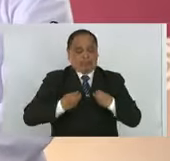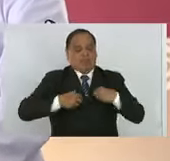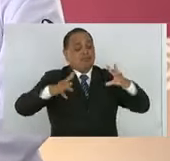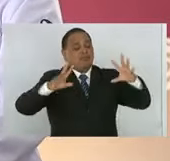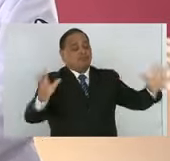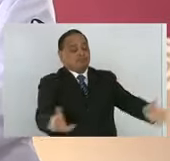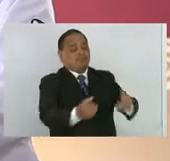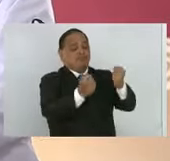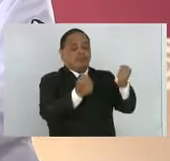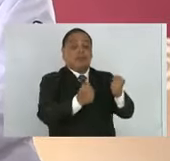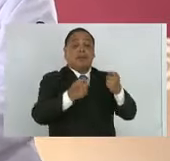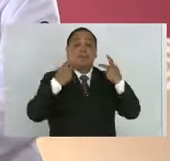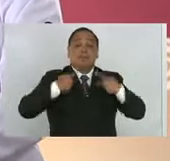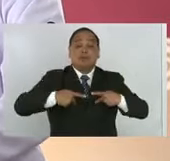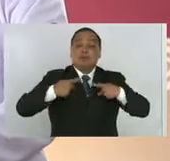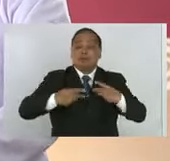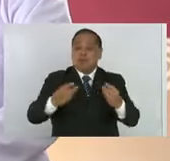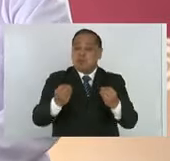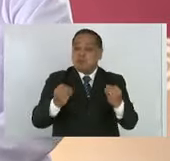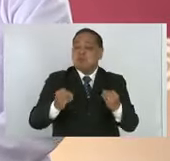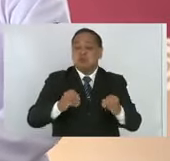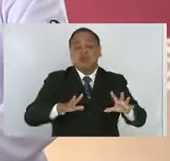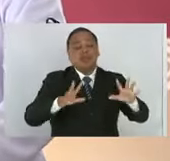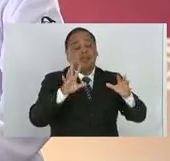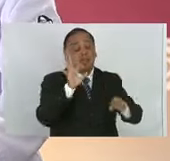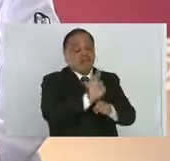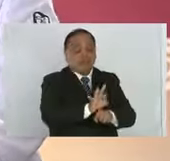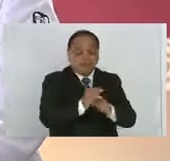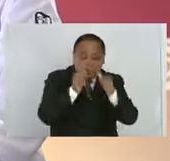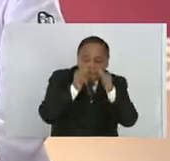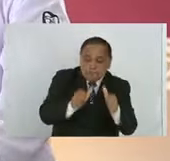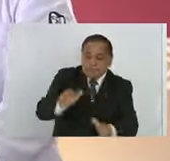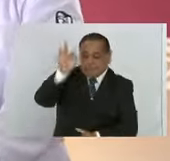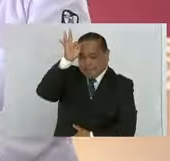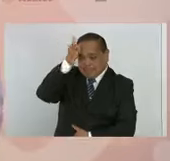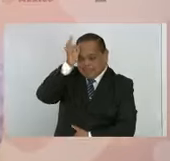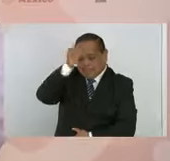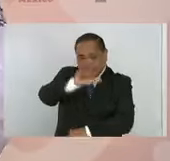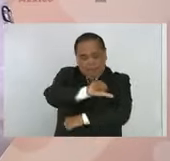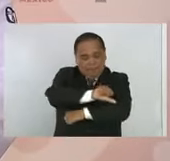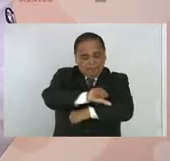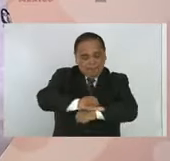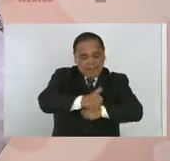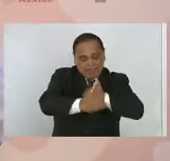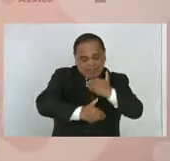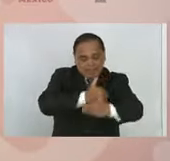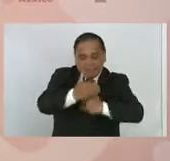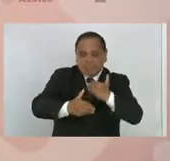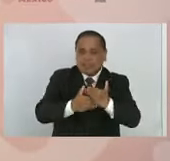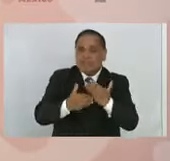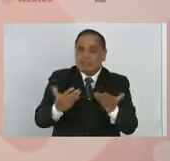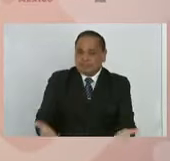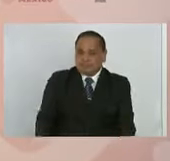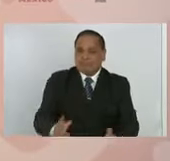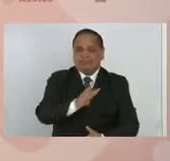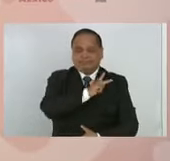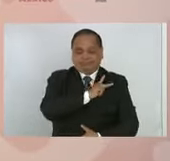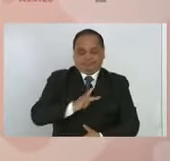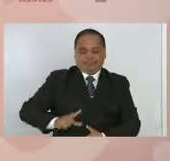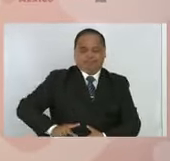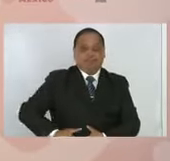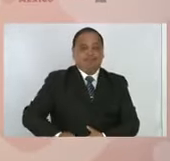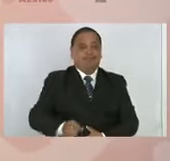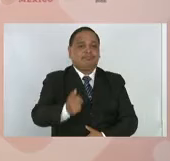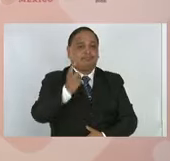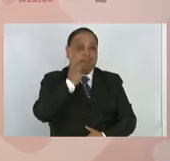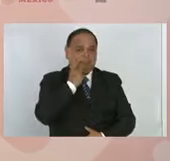pacientes atendidos y múltiples intervenciones quirúrgicas realizadas en el corto tiempo que llevamos acá. Presidente Andrés Manuel,